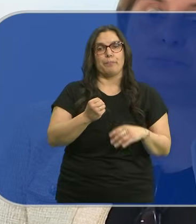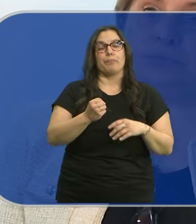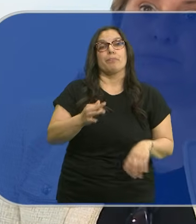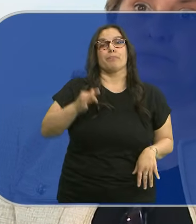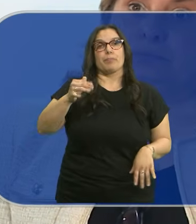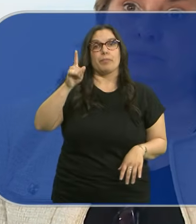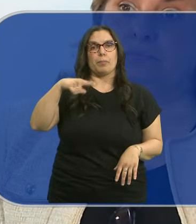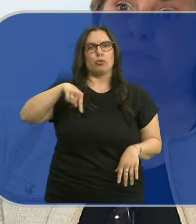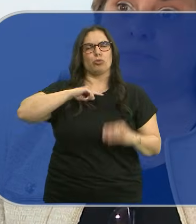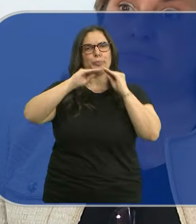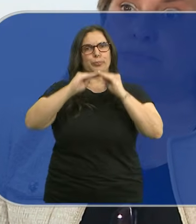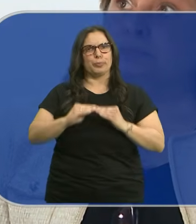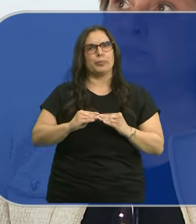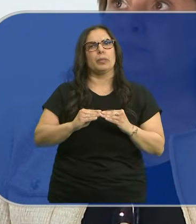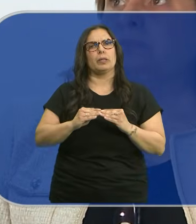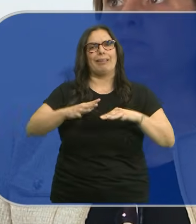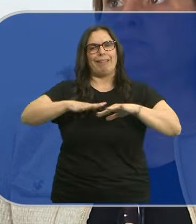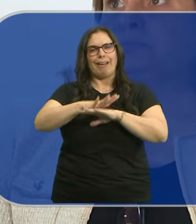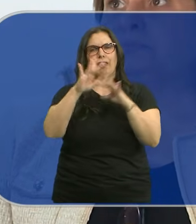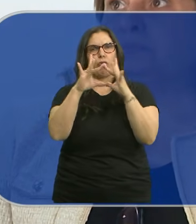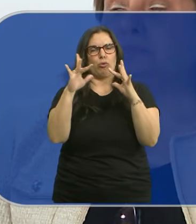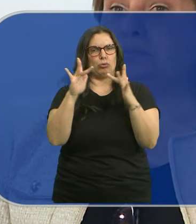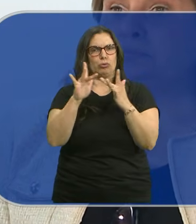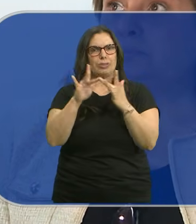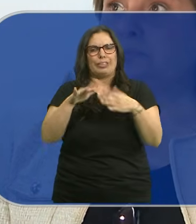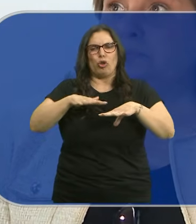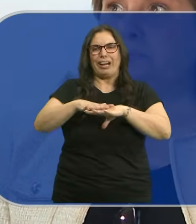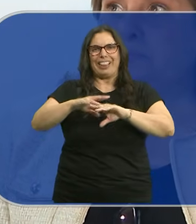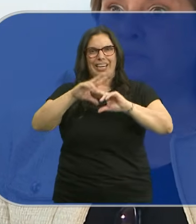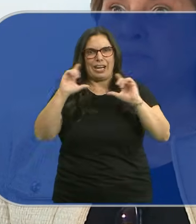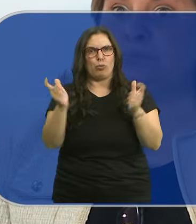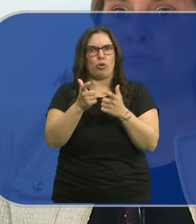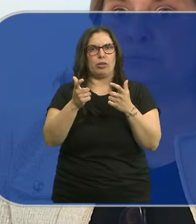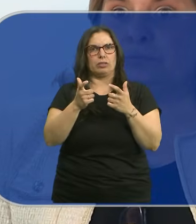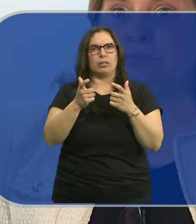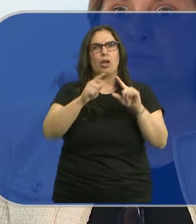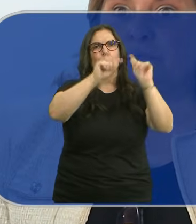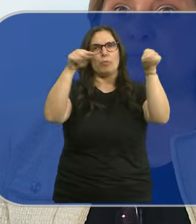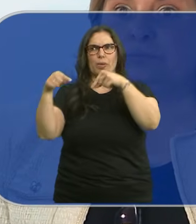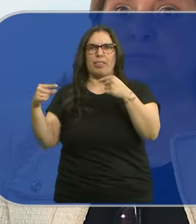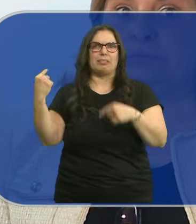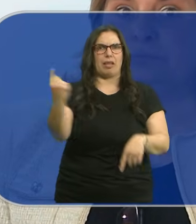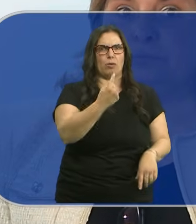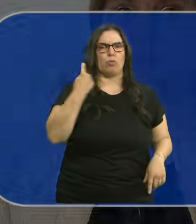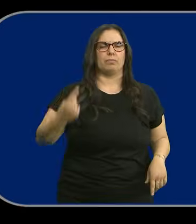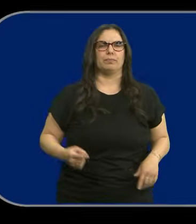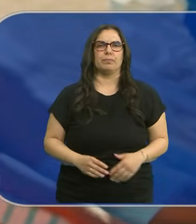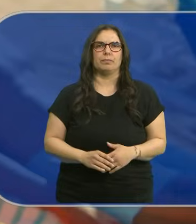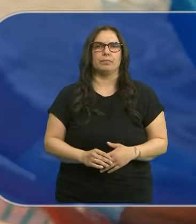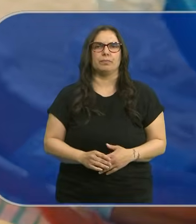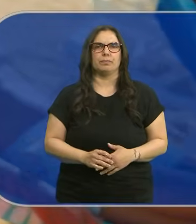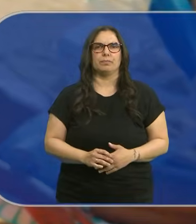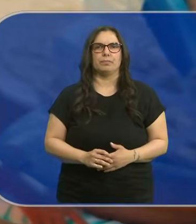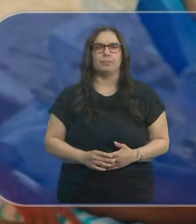paralelo, desarrollar una red de contactos, una red de reuniones en cada una de las provincias.